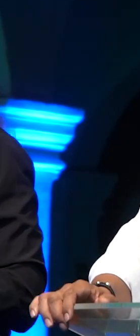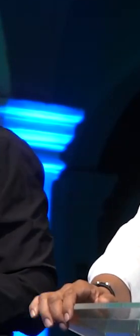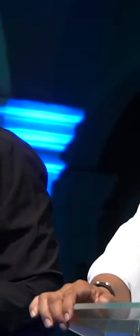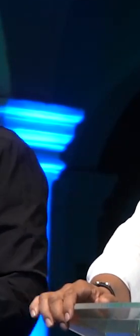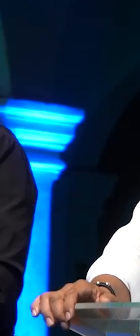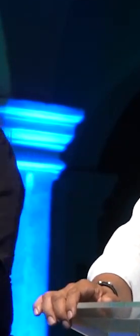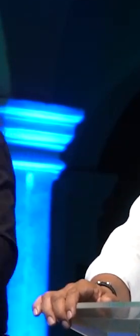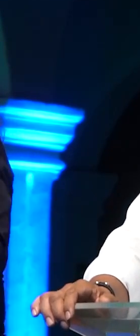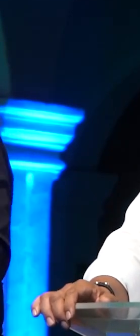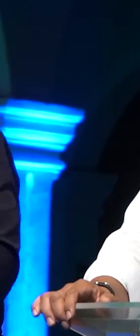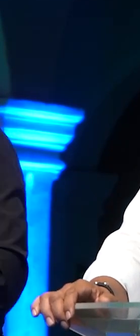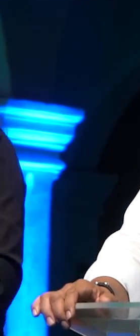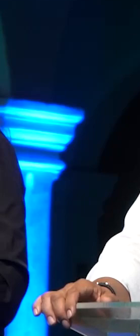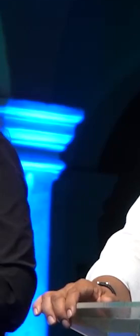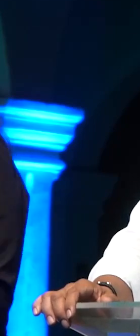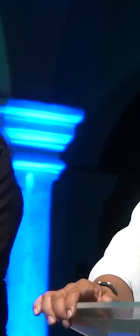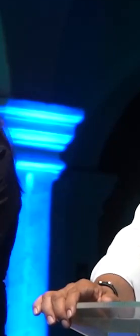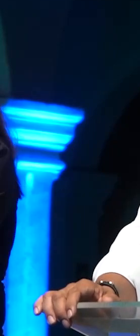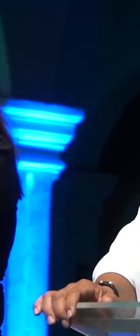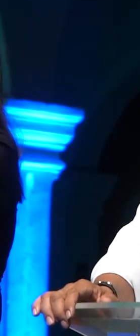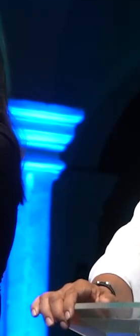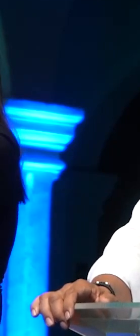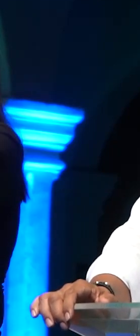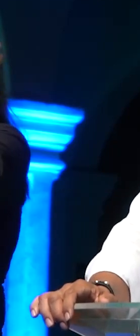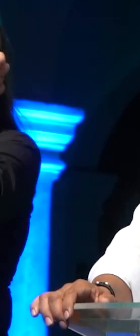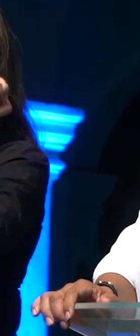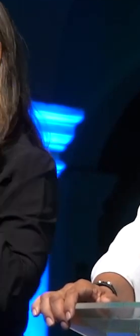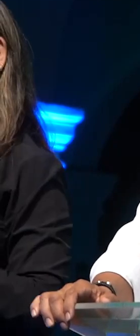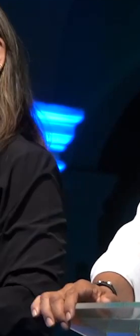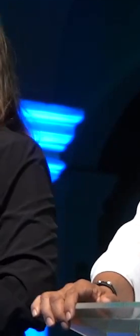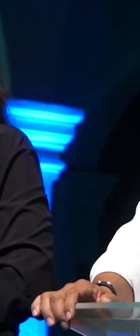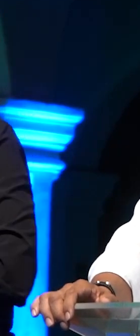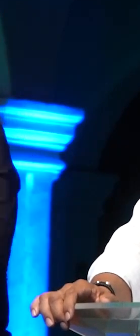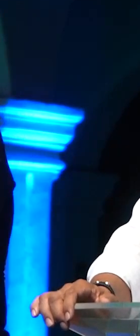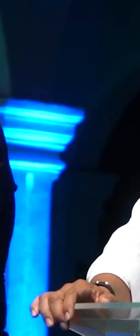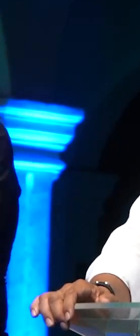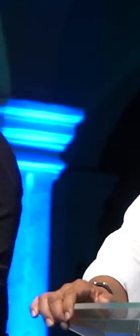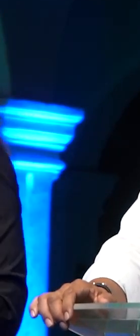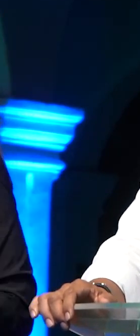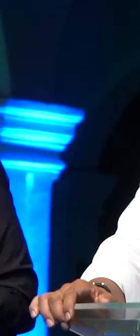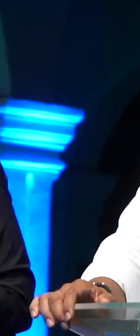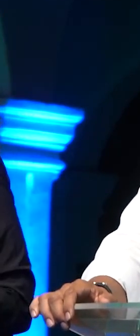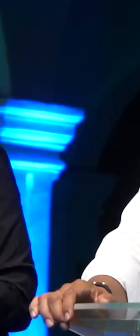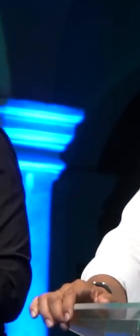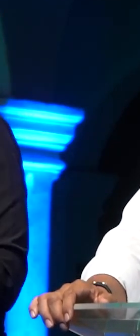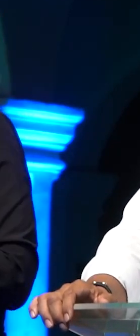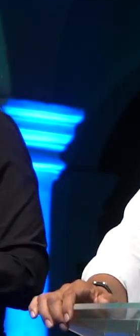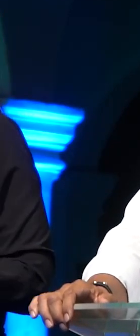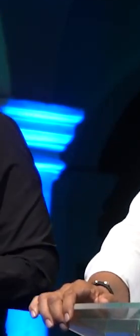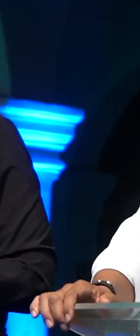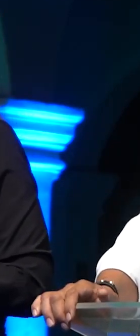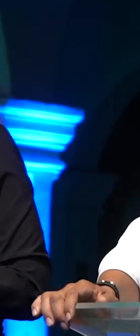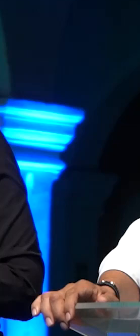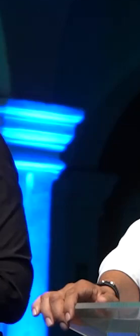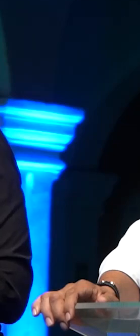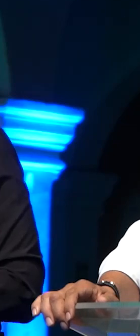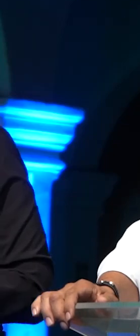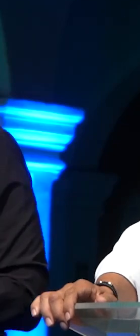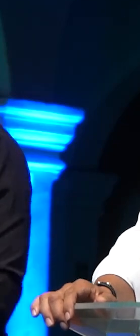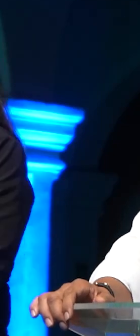a la adversidad, que no importa, no somos los mejores del mundo y no queremos serlos, porque somos la